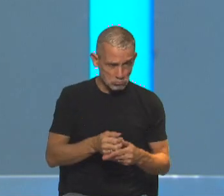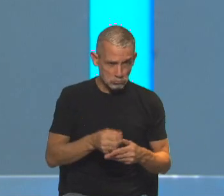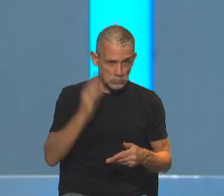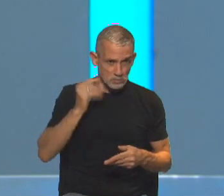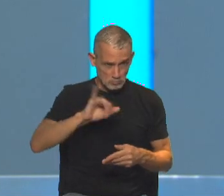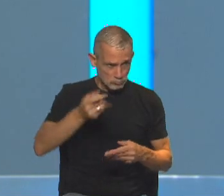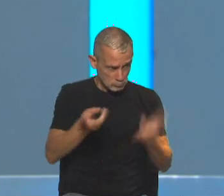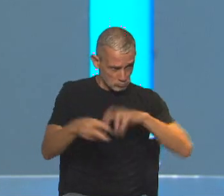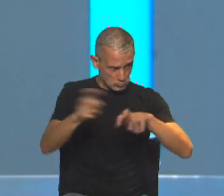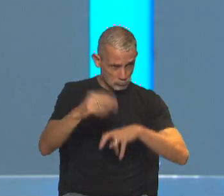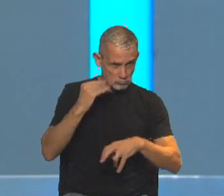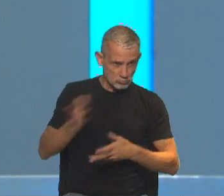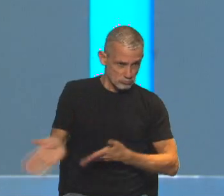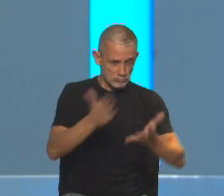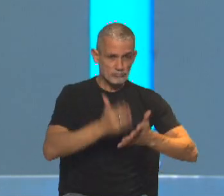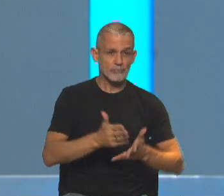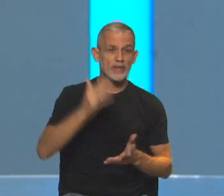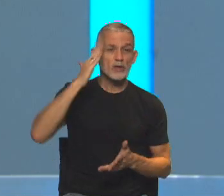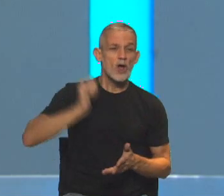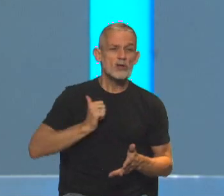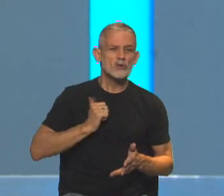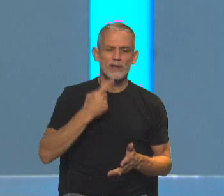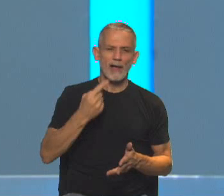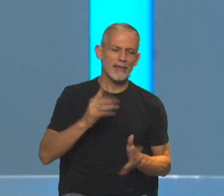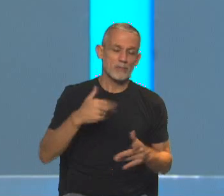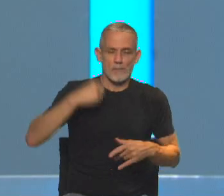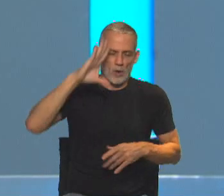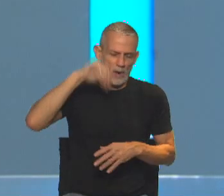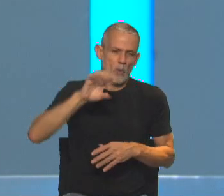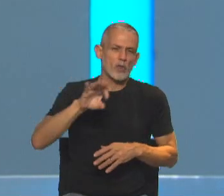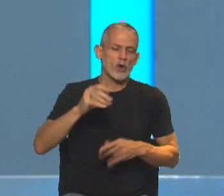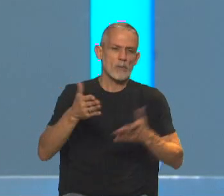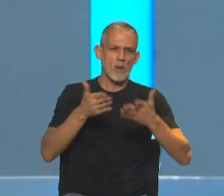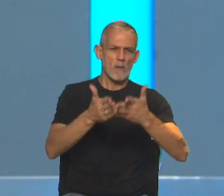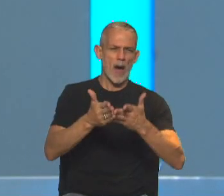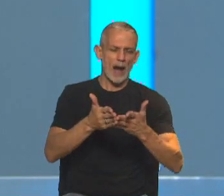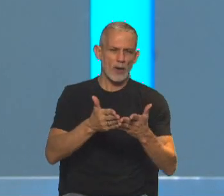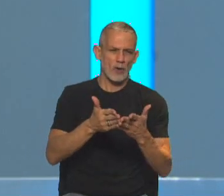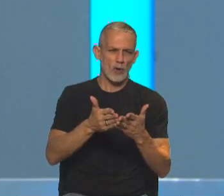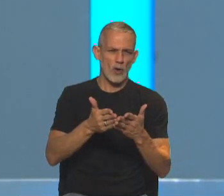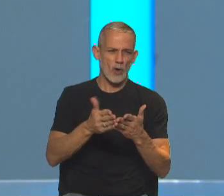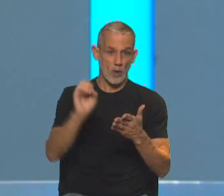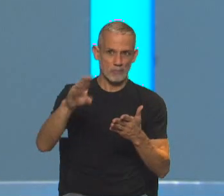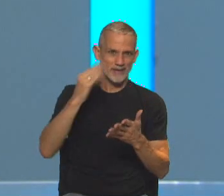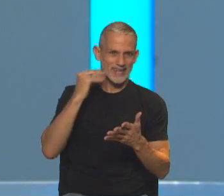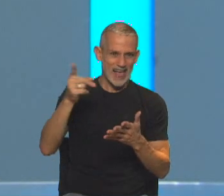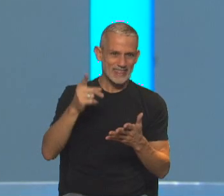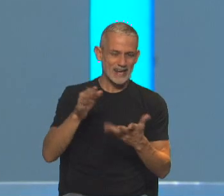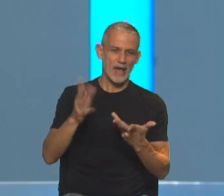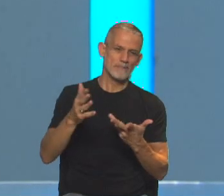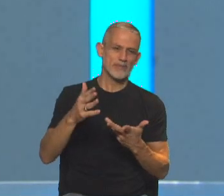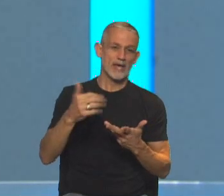argentinos, y a muchos soldados les habían dicho, que no me acuerdo el nombre del barco, pero que un gran barco que las tropas argentinas lo